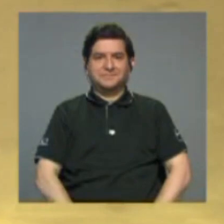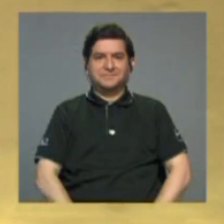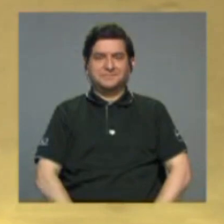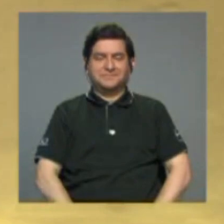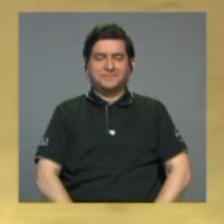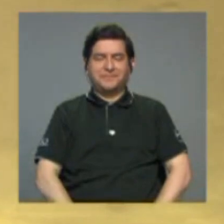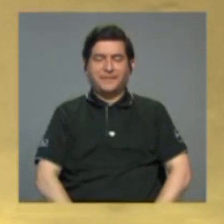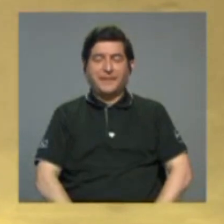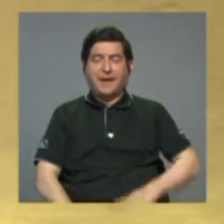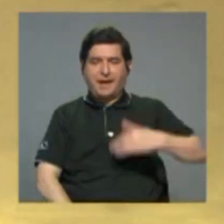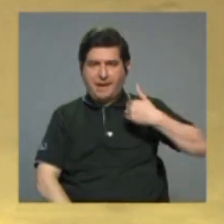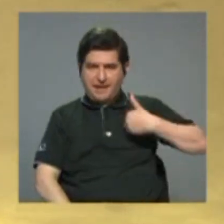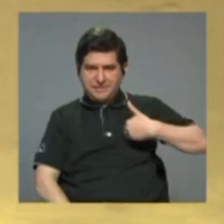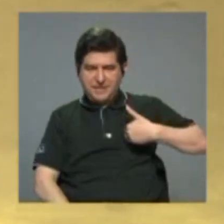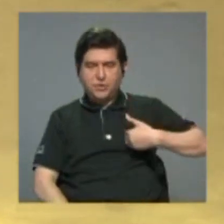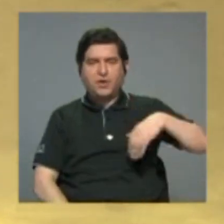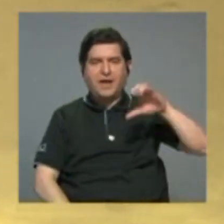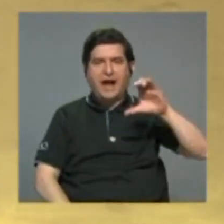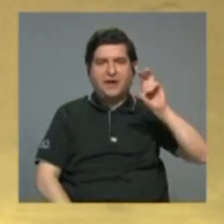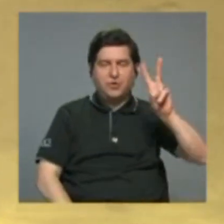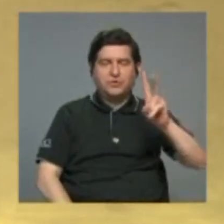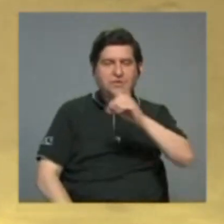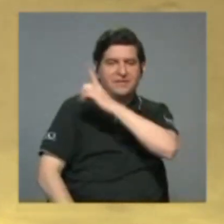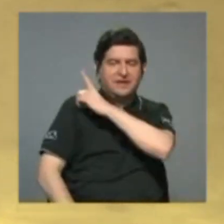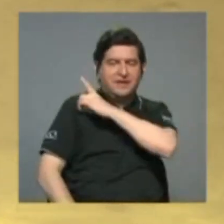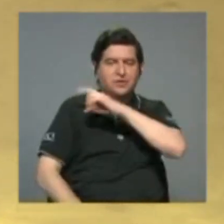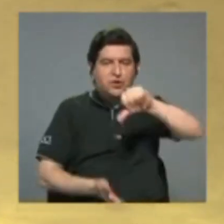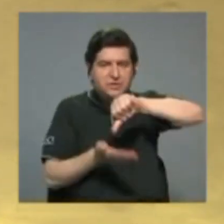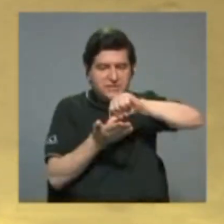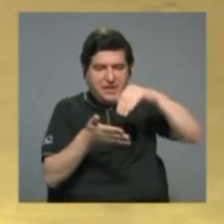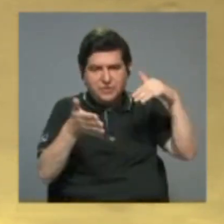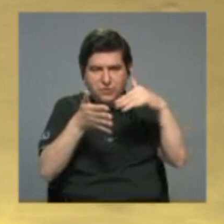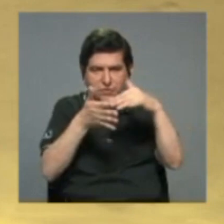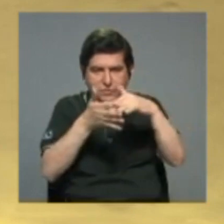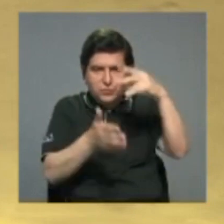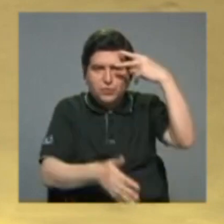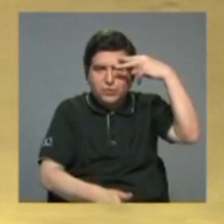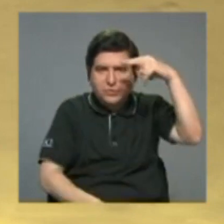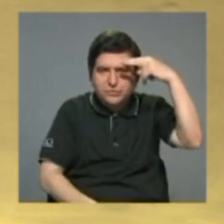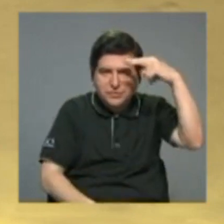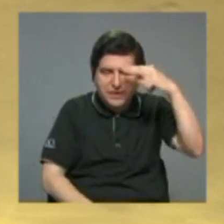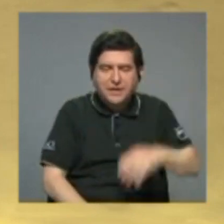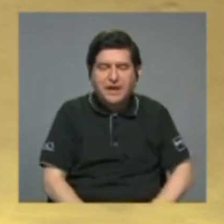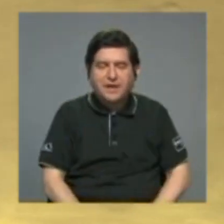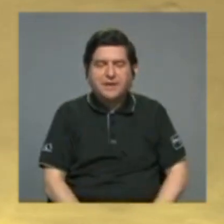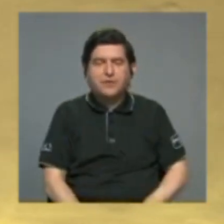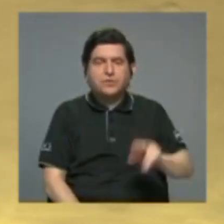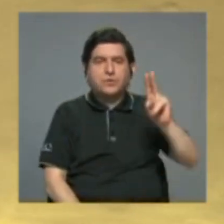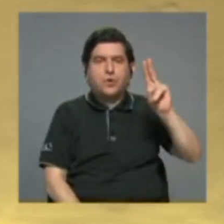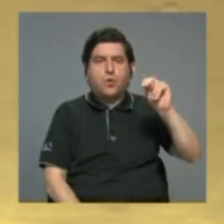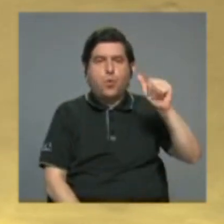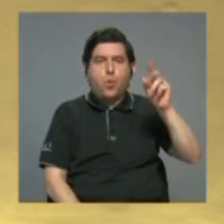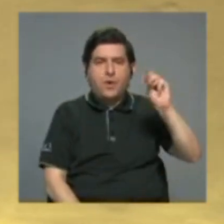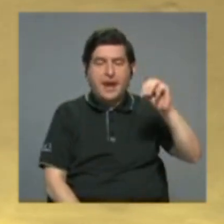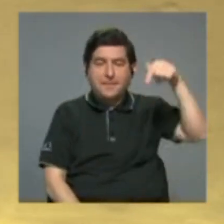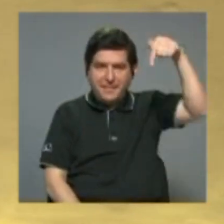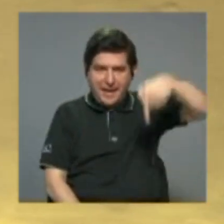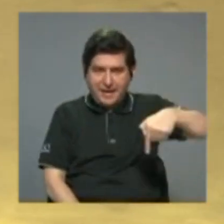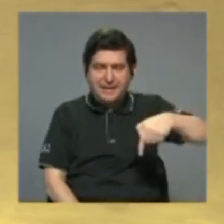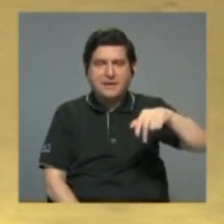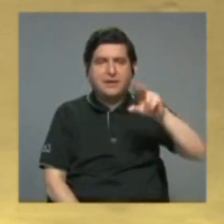Don Carlos Valdés, el director del Centro de Estudios Mexicanos de la UNAM en la UCR,